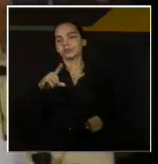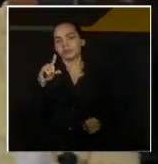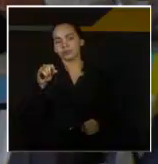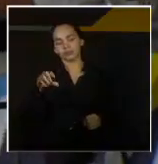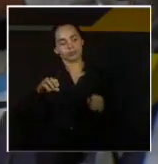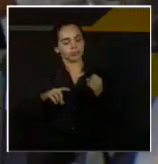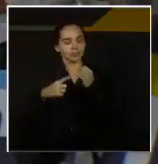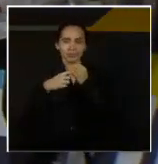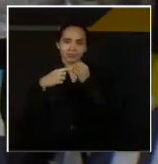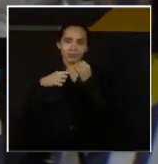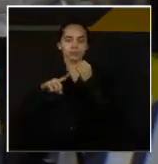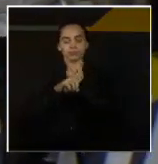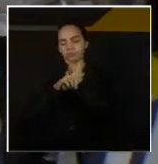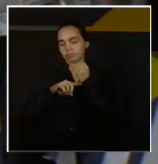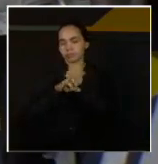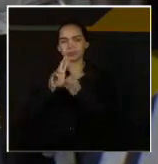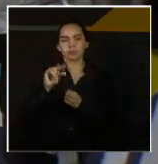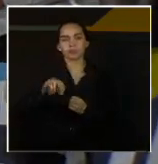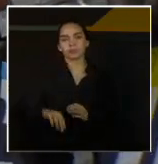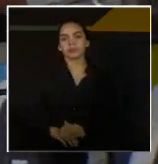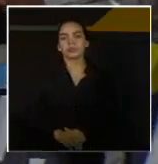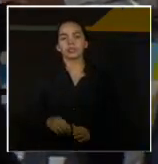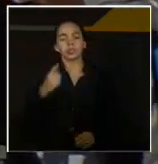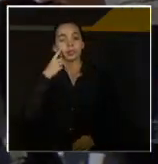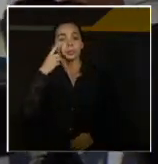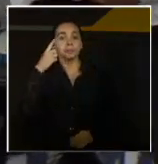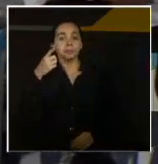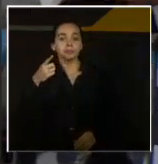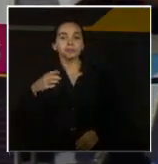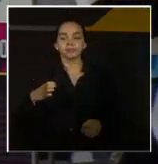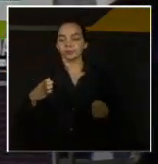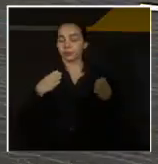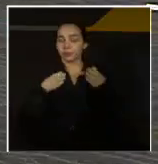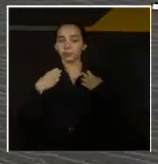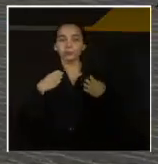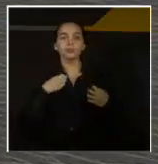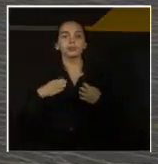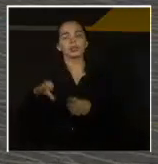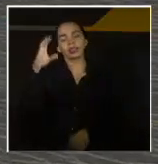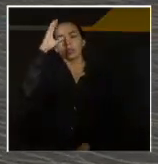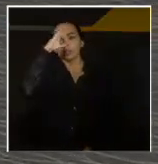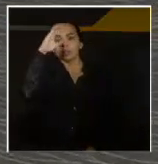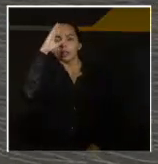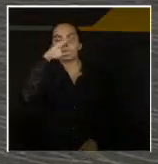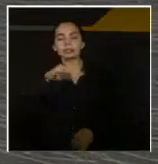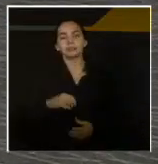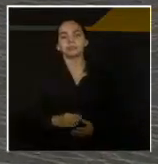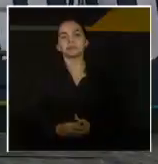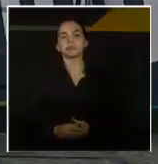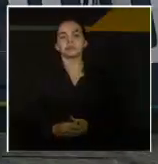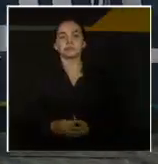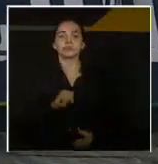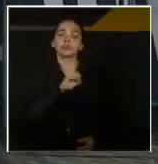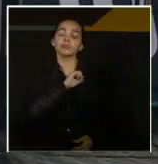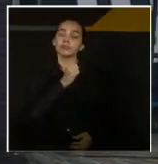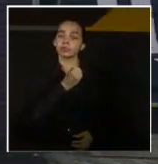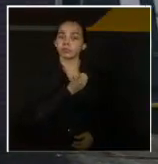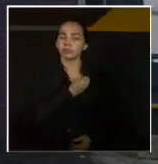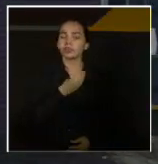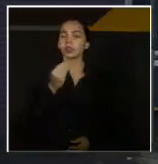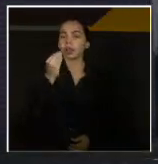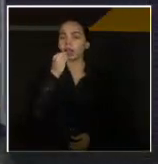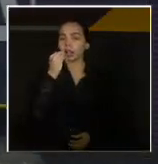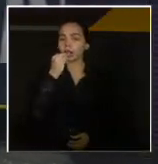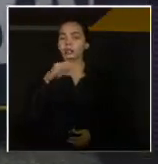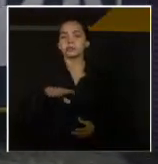impidiendo el desarrollo social. Tenemos que ver con la educación, tenemos que ver con la cultura, tenemos que ver con la salud, con la alimentación,